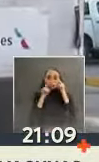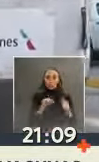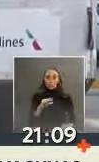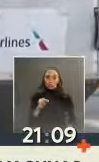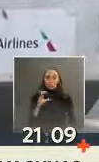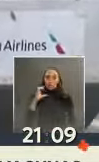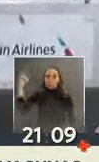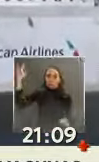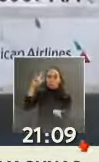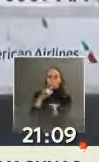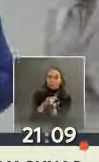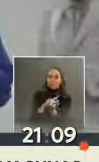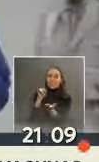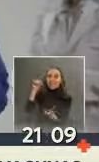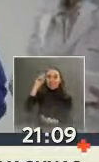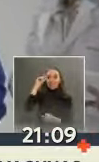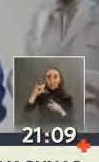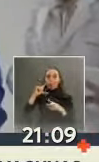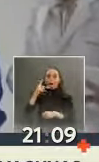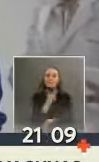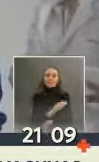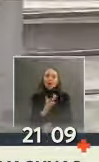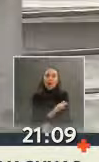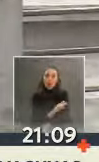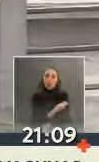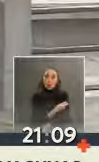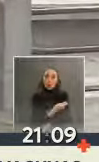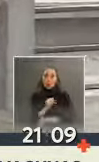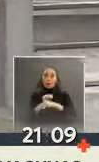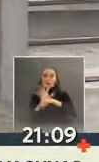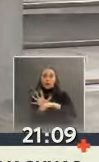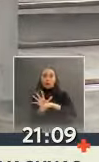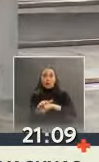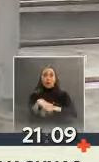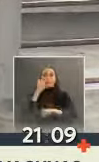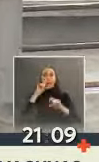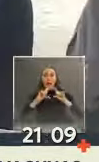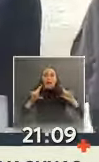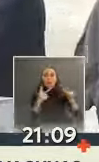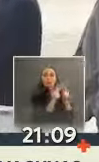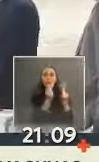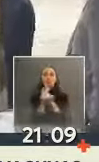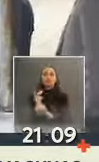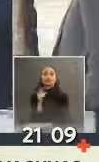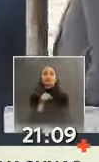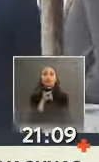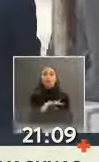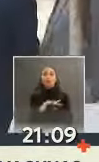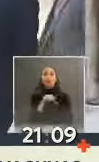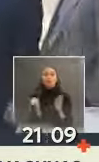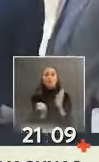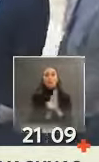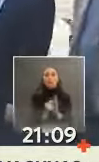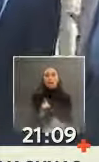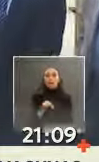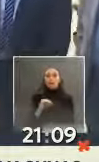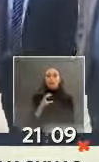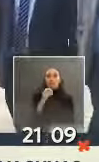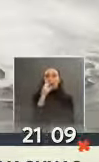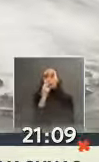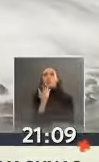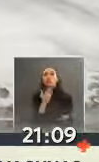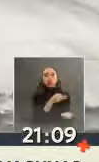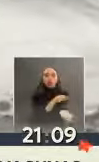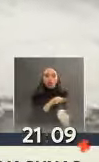vacuna contra el COVID-19 más administrada en Chile, está de visita barajando espacios para instalarse en nuestro país. Ya estuvieron